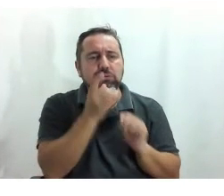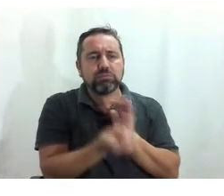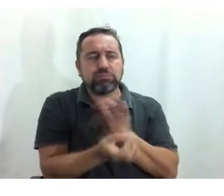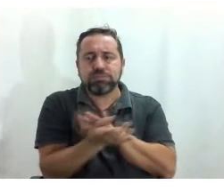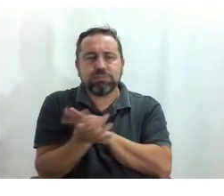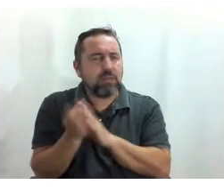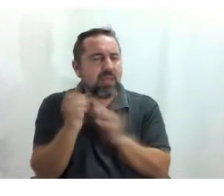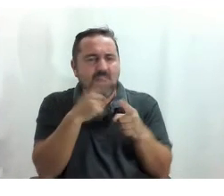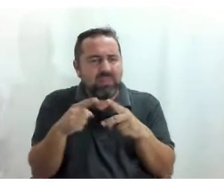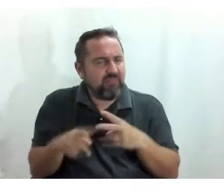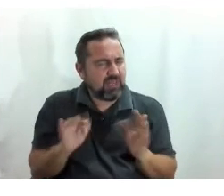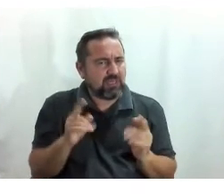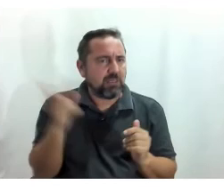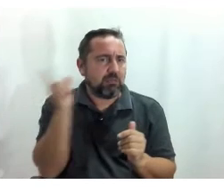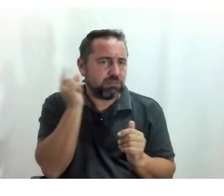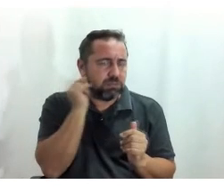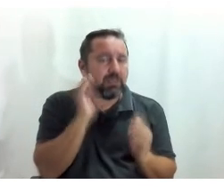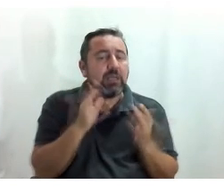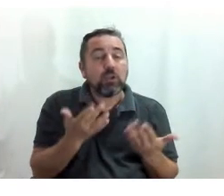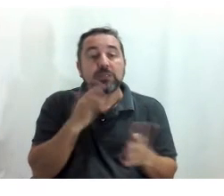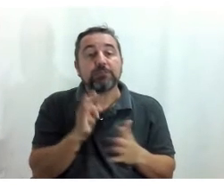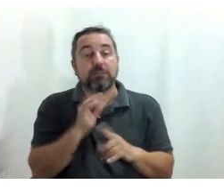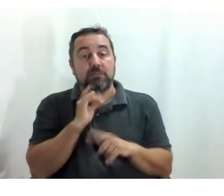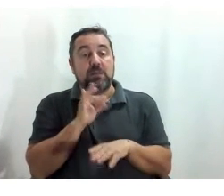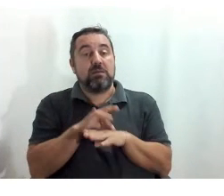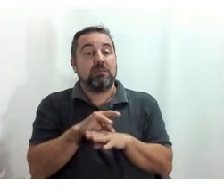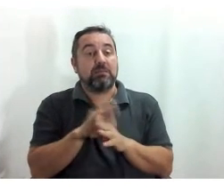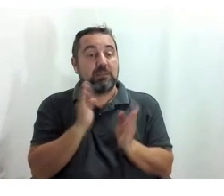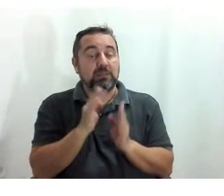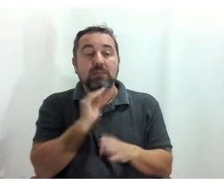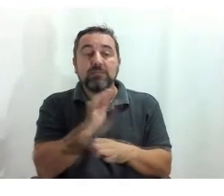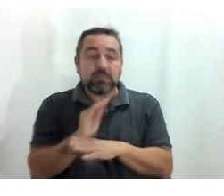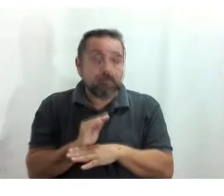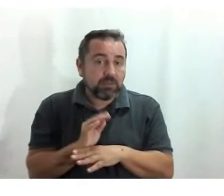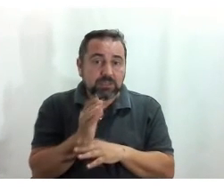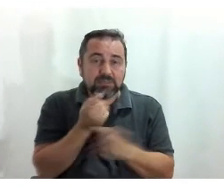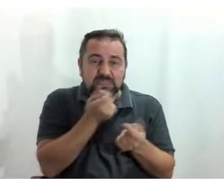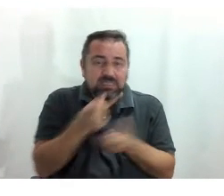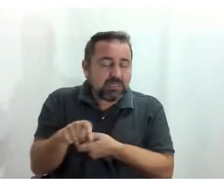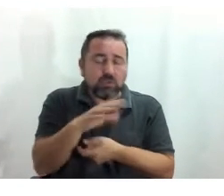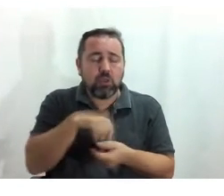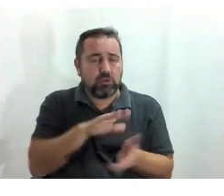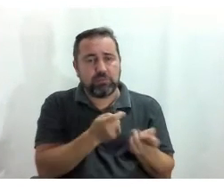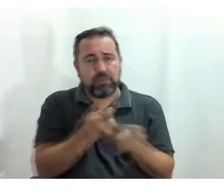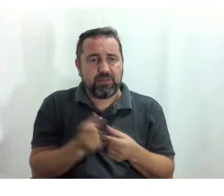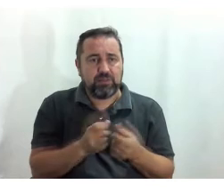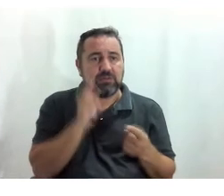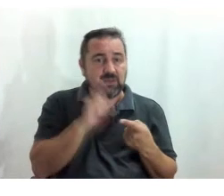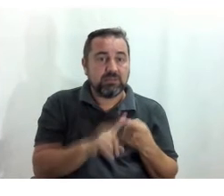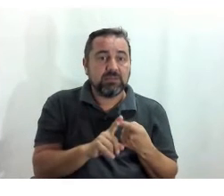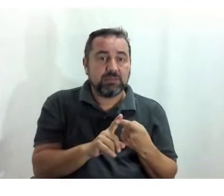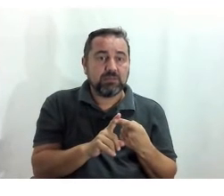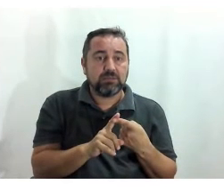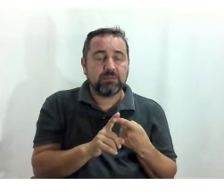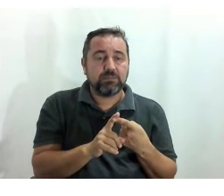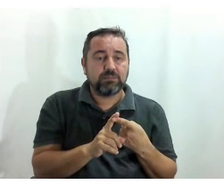muy diferentes, los mecanismos patológicos no dejan de ser muy semejantes entre todas ellas. Como veis, tenemos